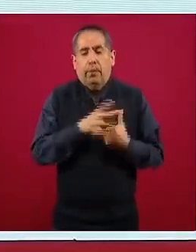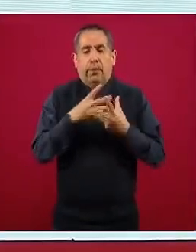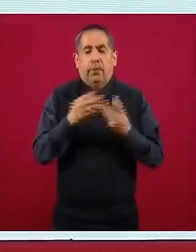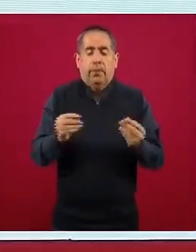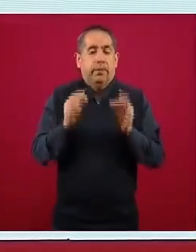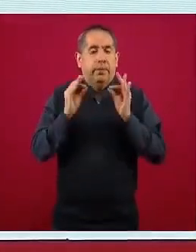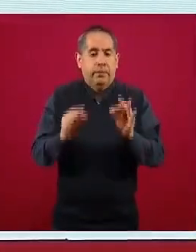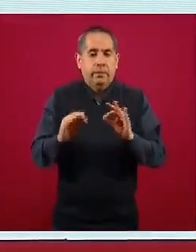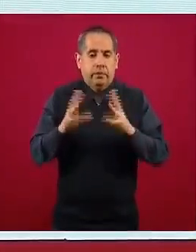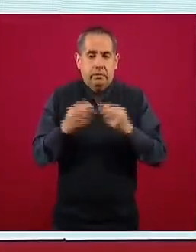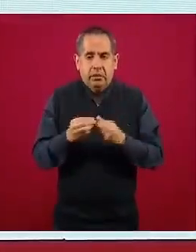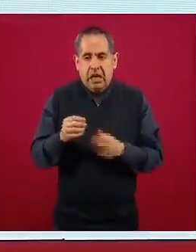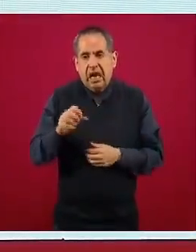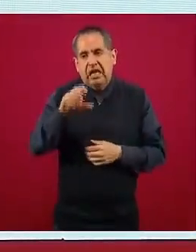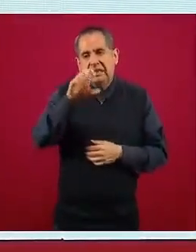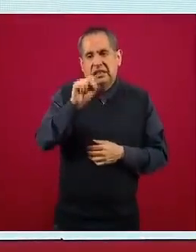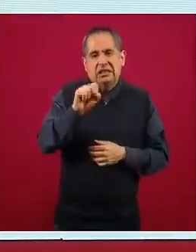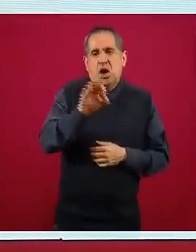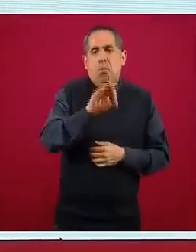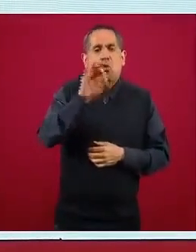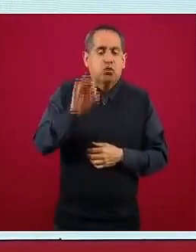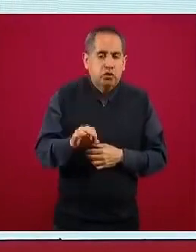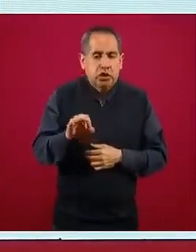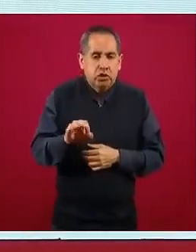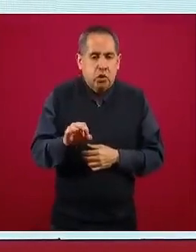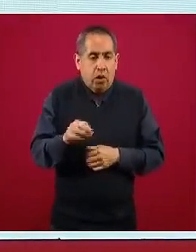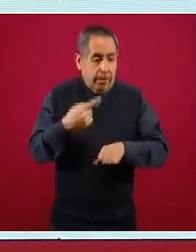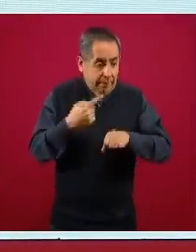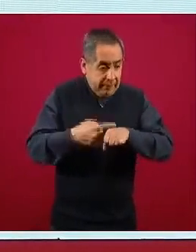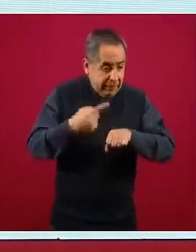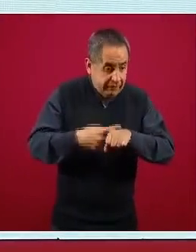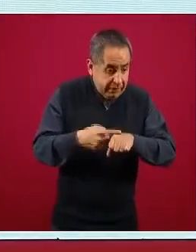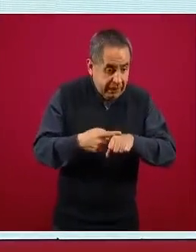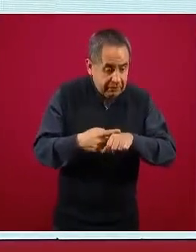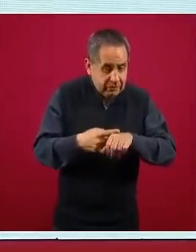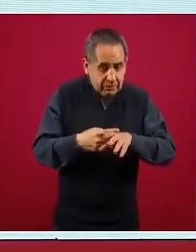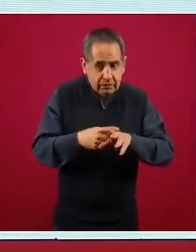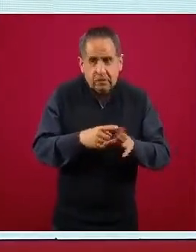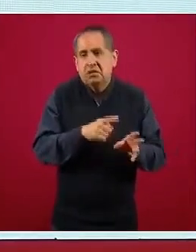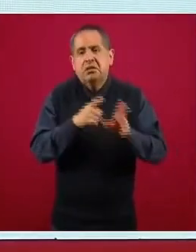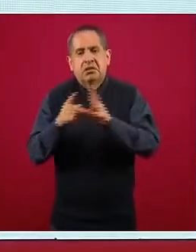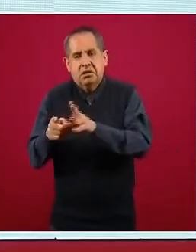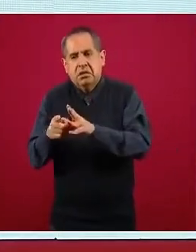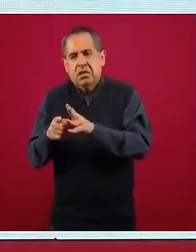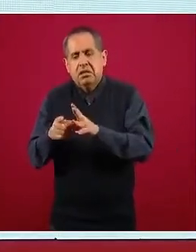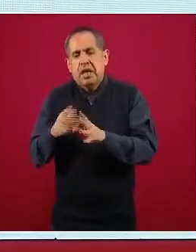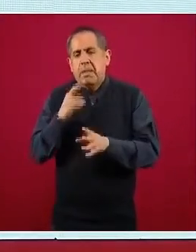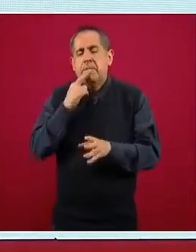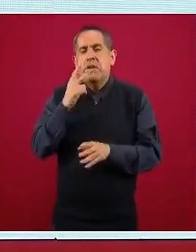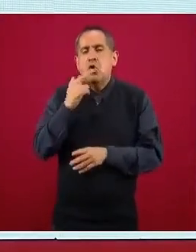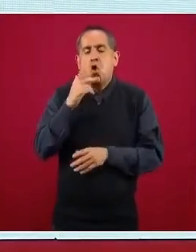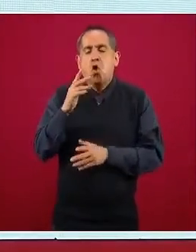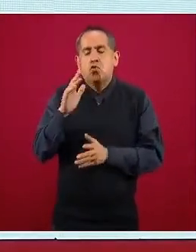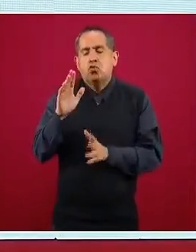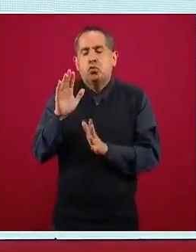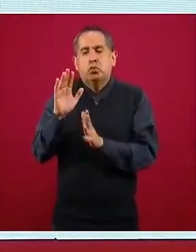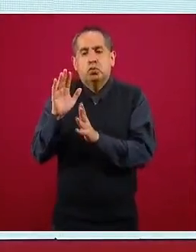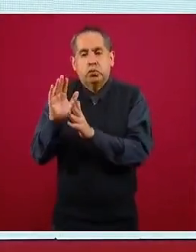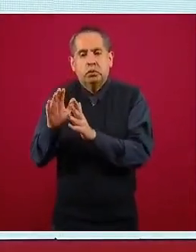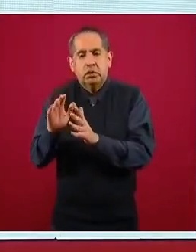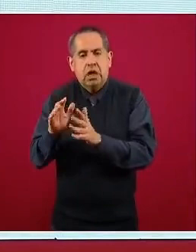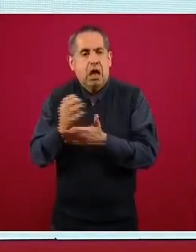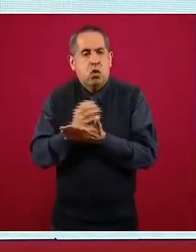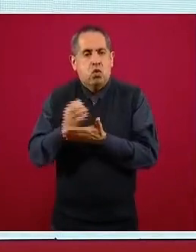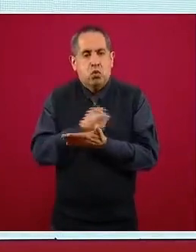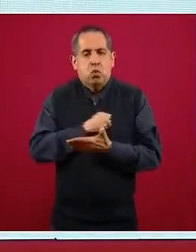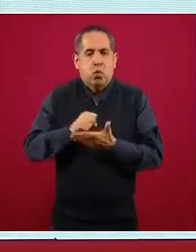son 60% de los que enferman, van también a la alza y van creciendo a una